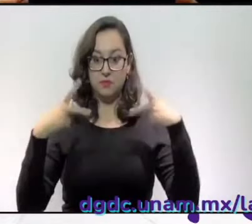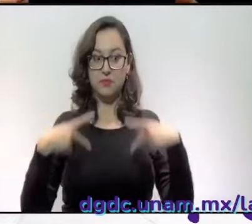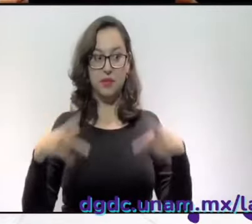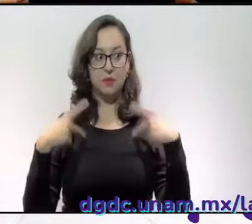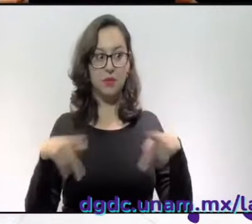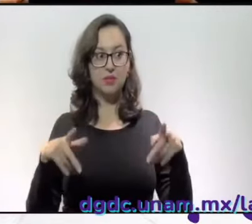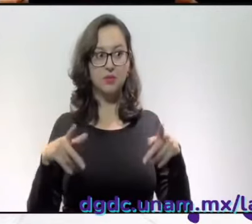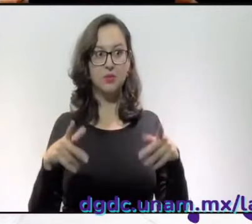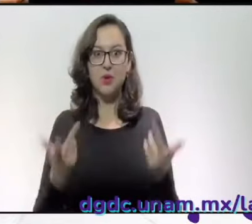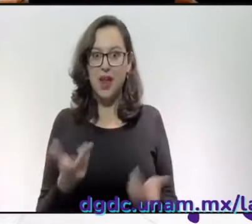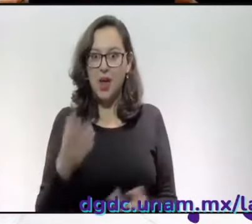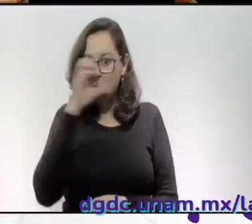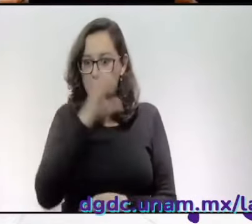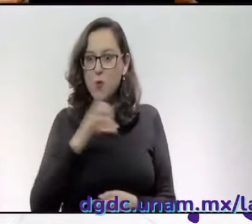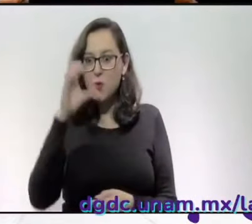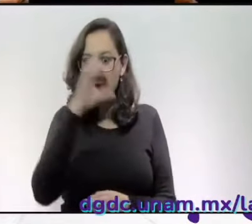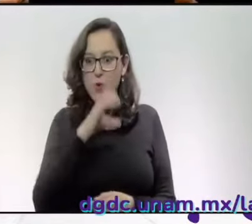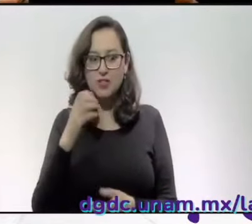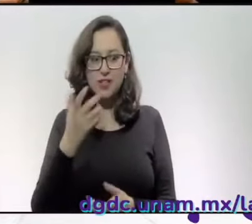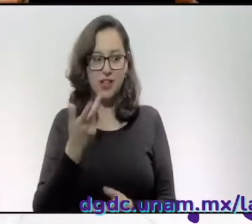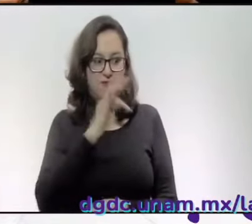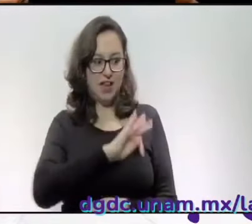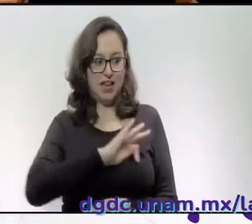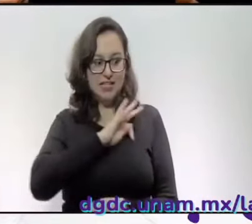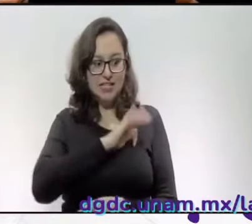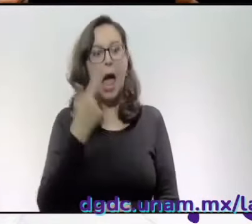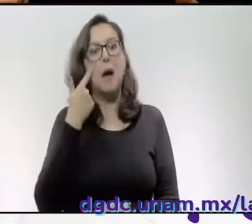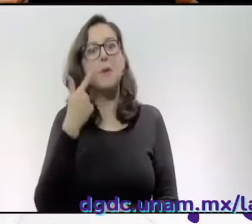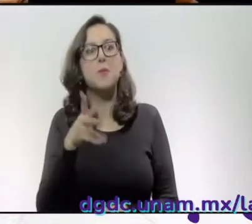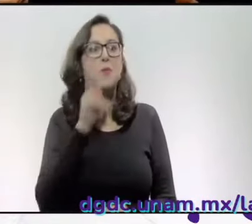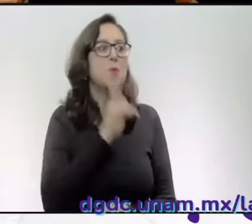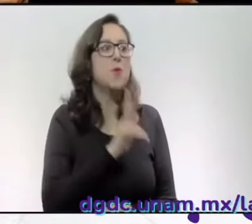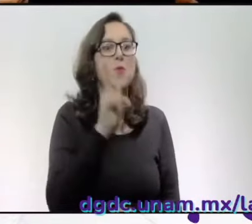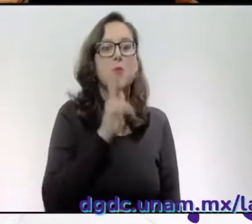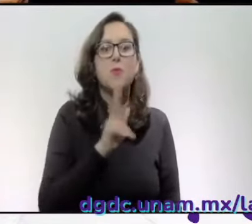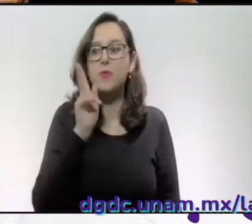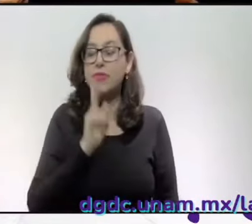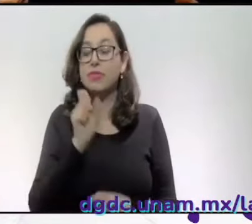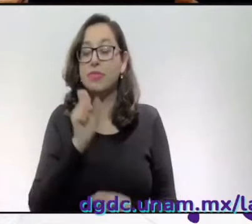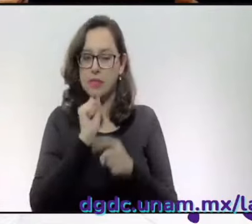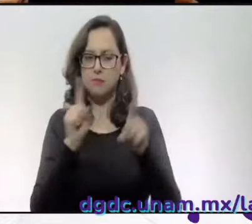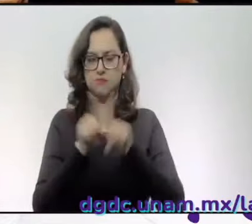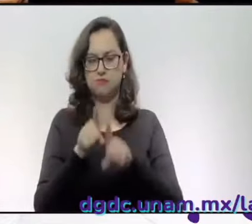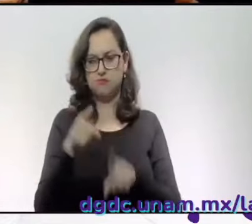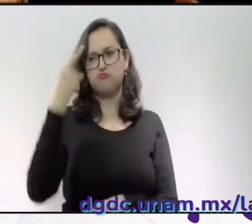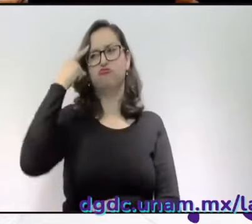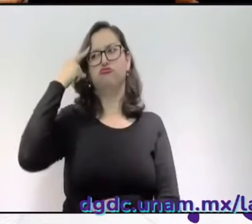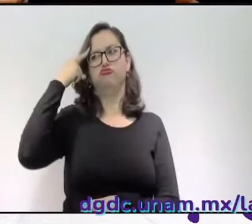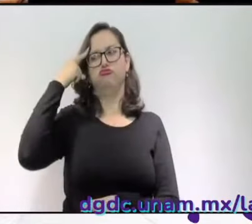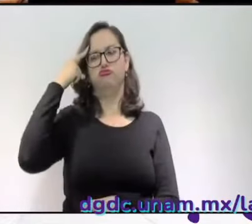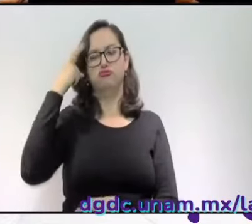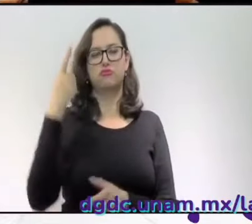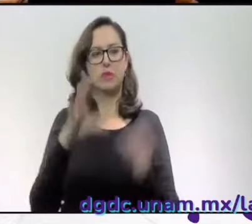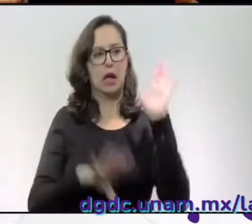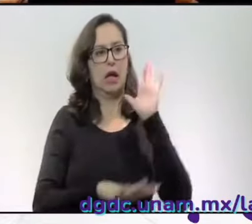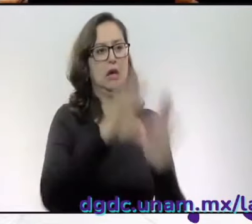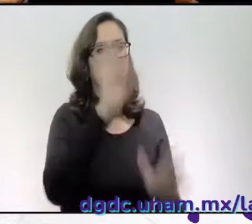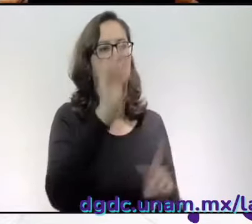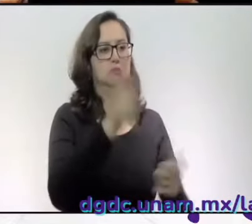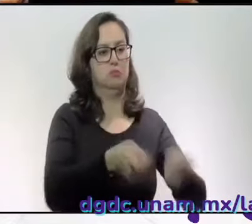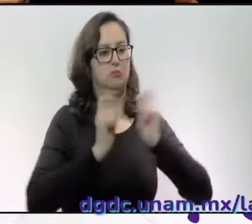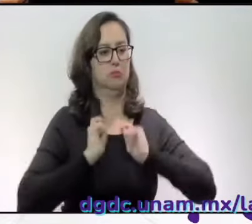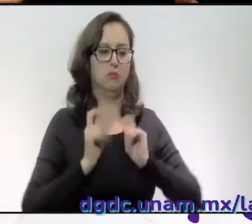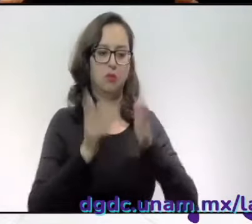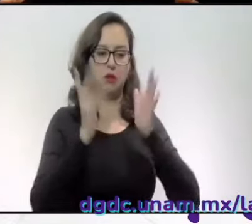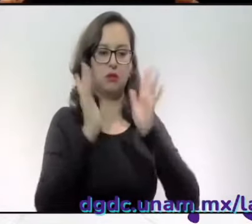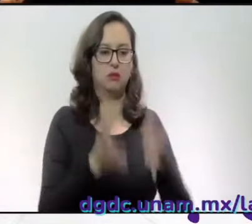porque nunca vas a saber lo que te hace feliz si lo pruebas. Y segundo, ser una persona muy crítica, porque si te quedas con lo primero que eliges, pues